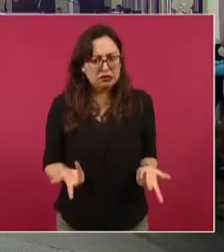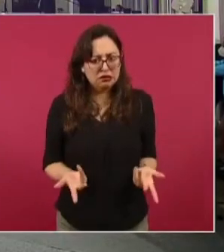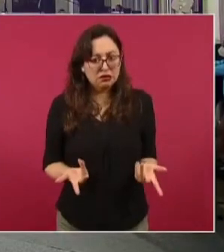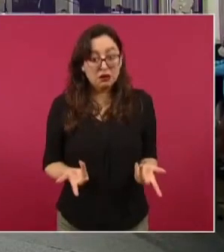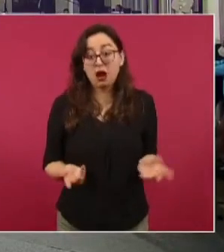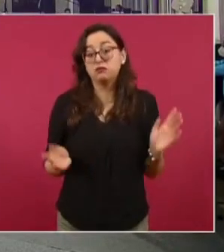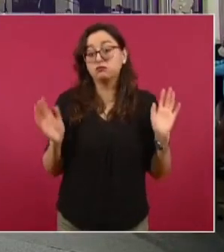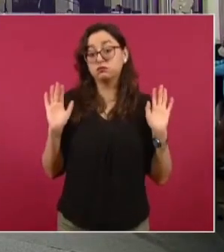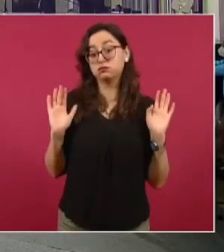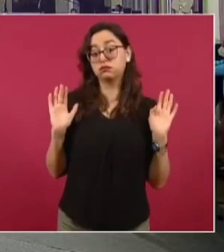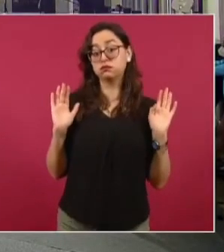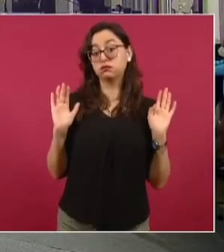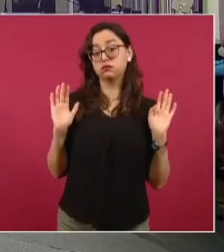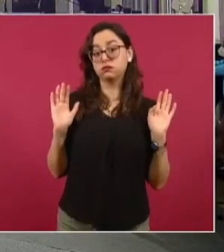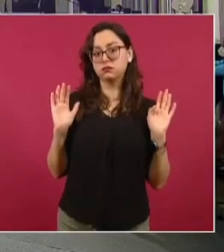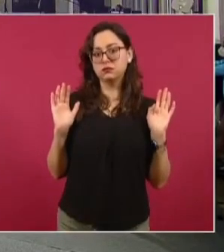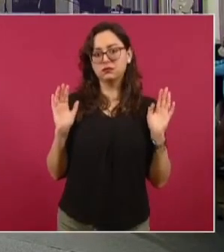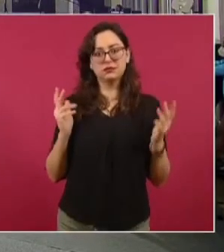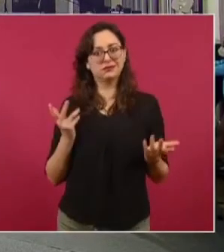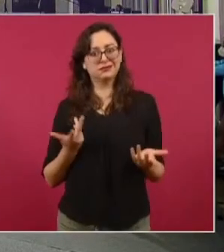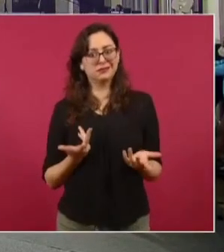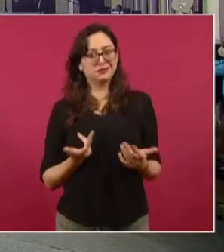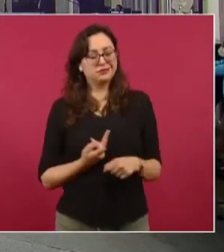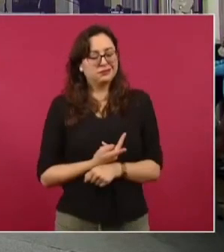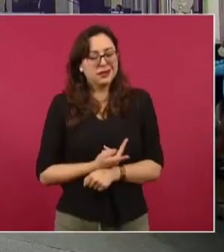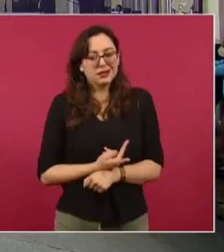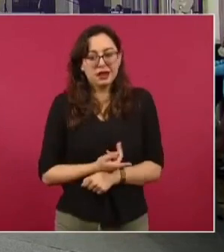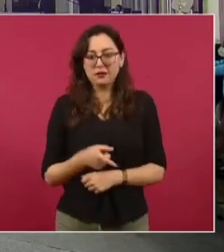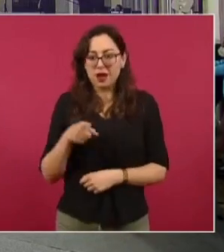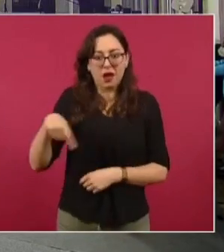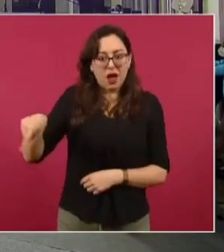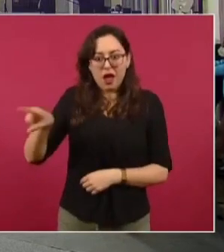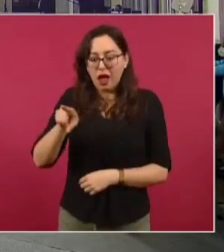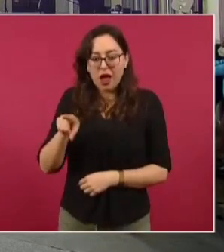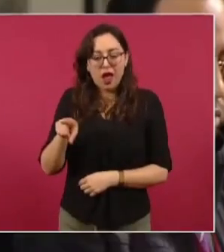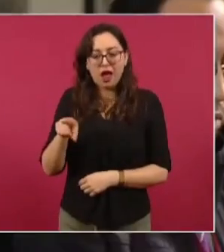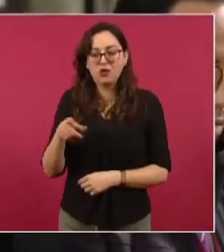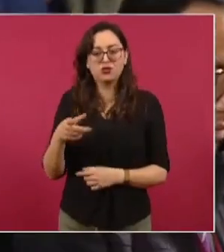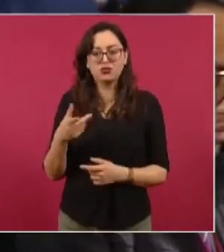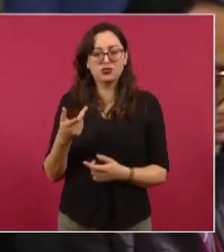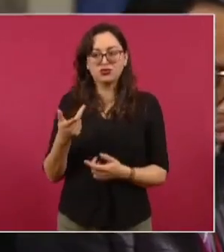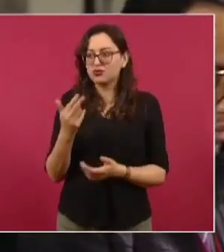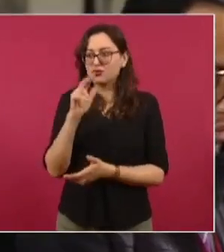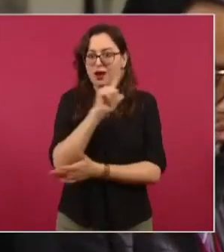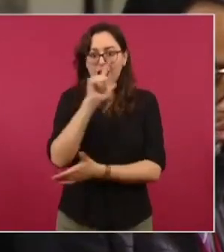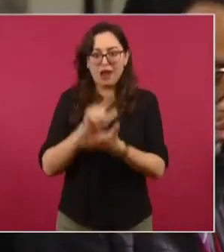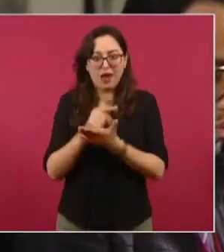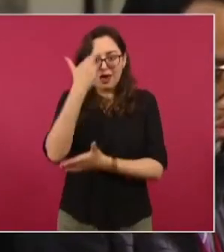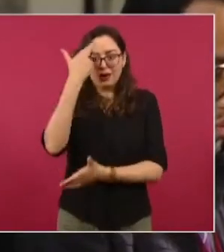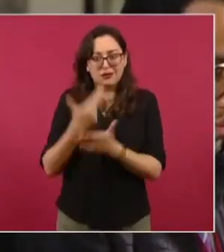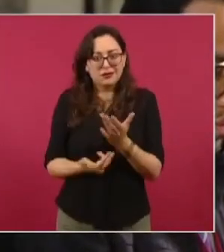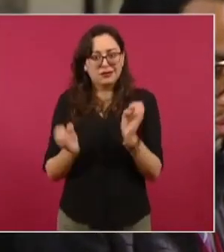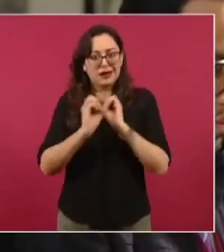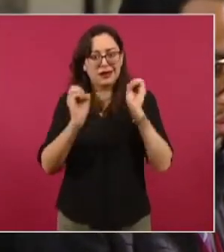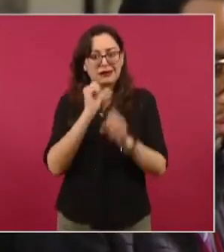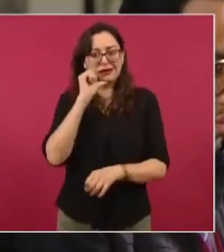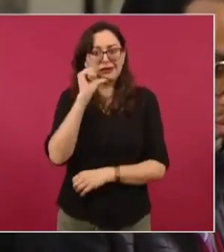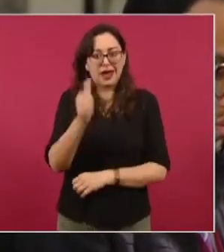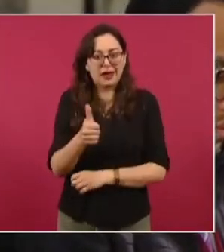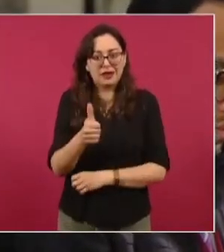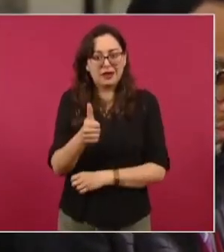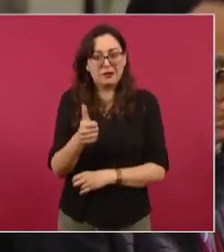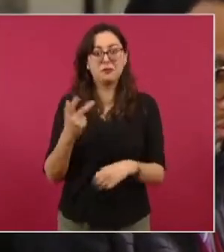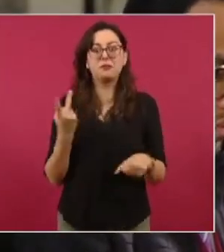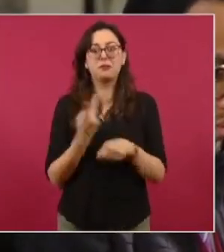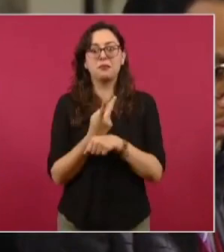crimen que fue un crimen ya incluso catalogado como de lesa humanidad entonces una vez más se encuentran al exterior